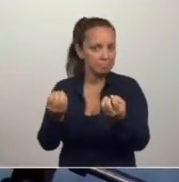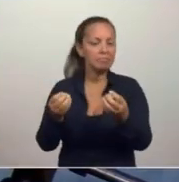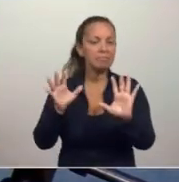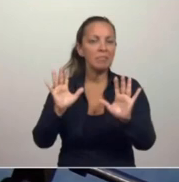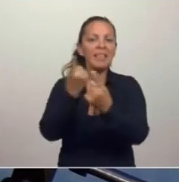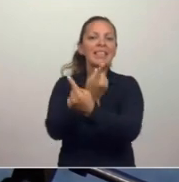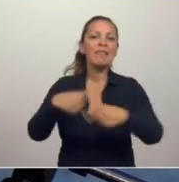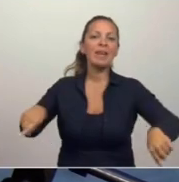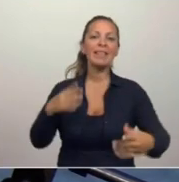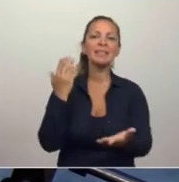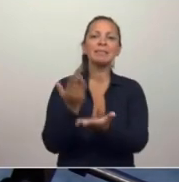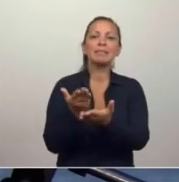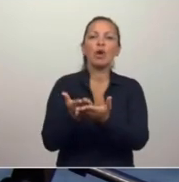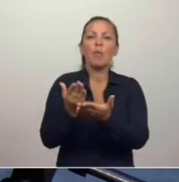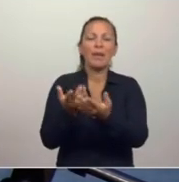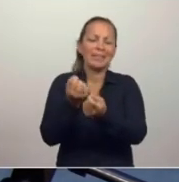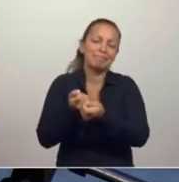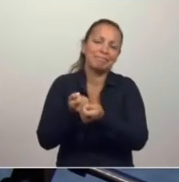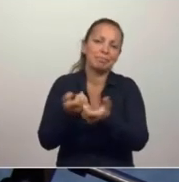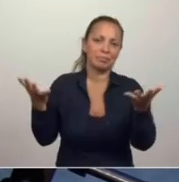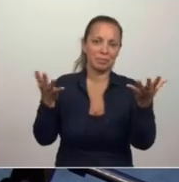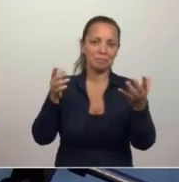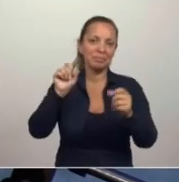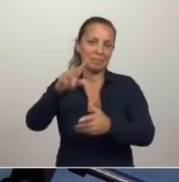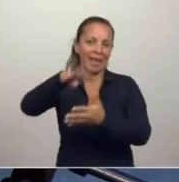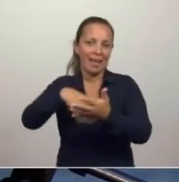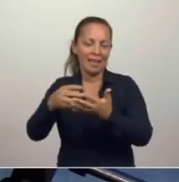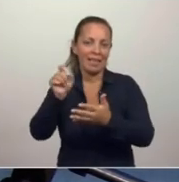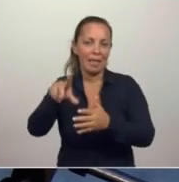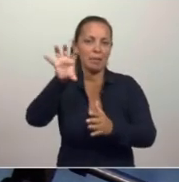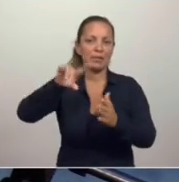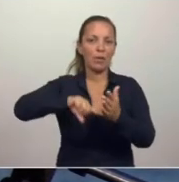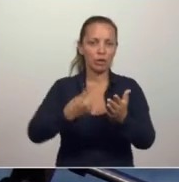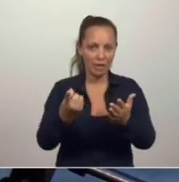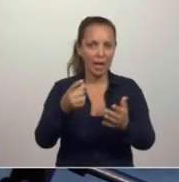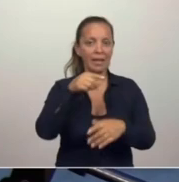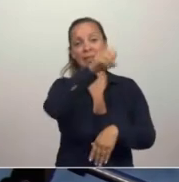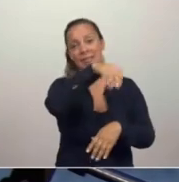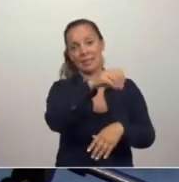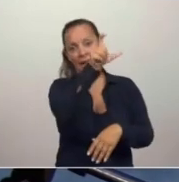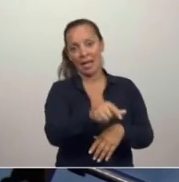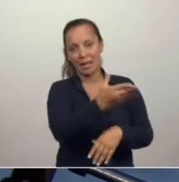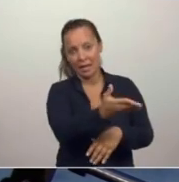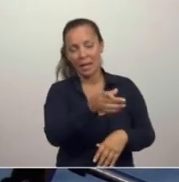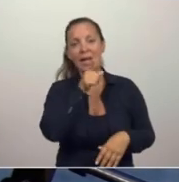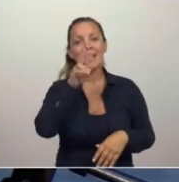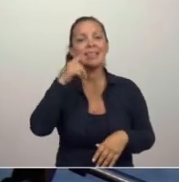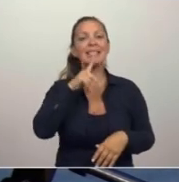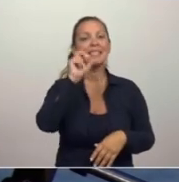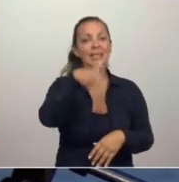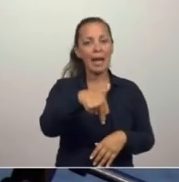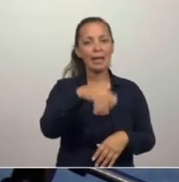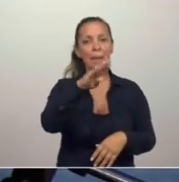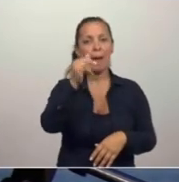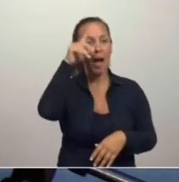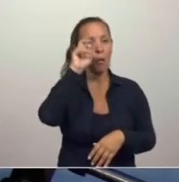de la inmensa oferta de la inmensa agenda que tiene nuestra provincia de Buenos Aires nos acompaña también Tristán Bauer el